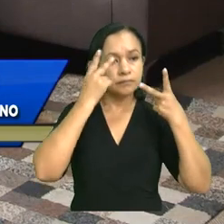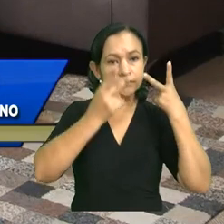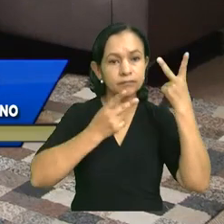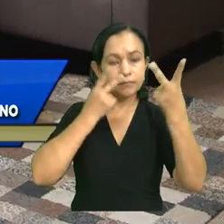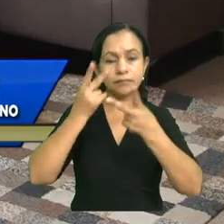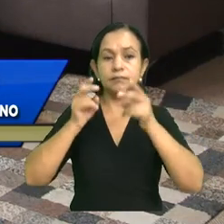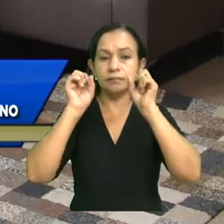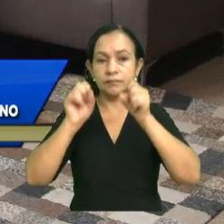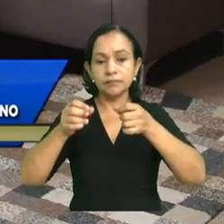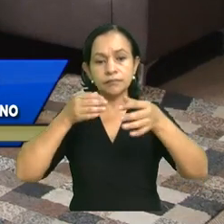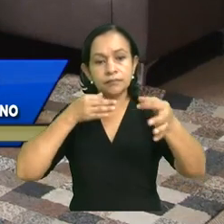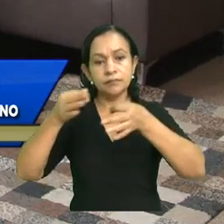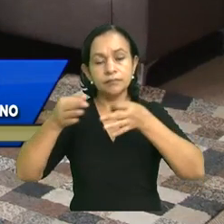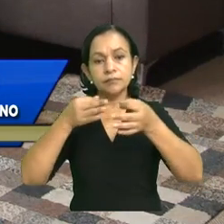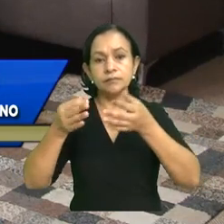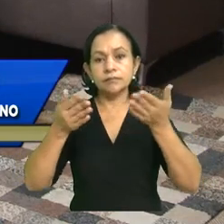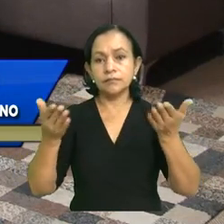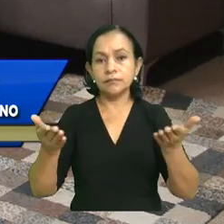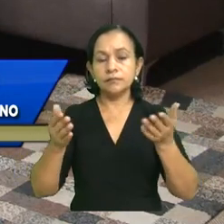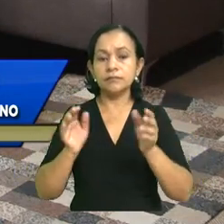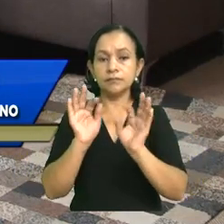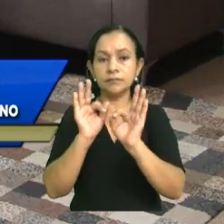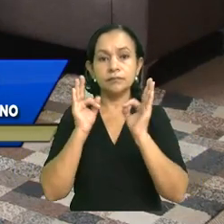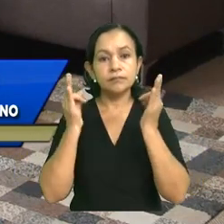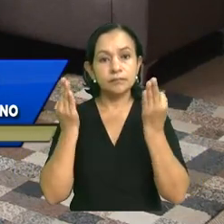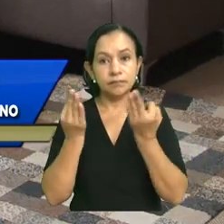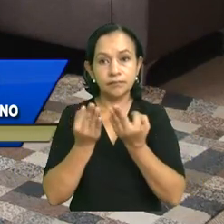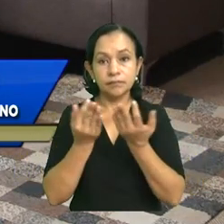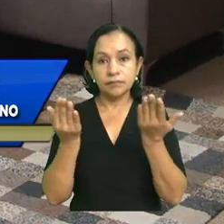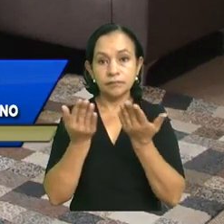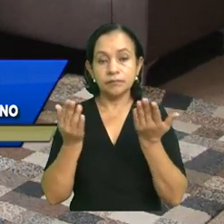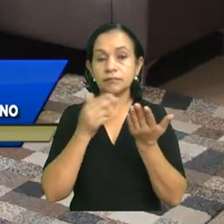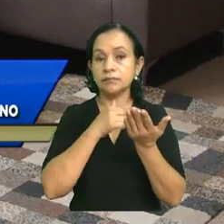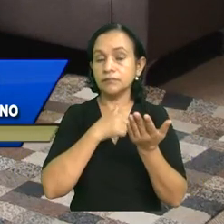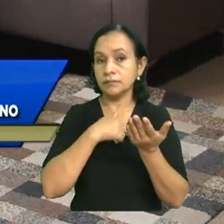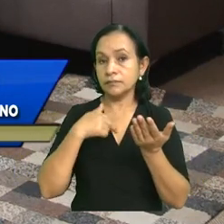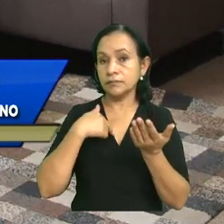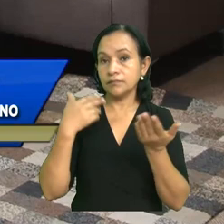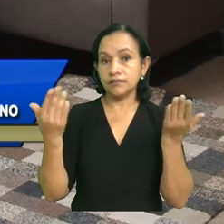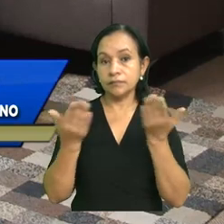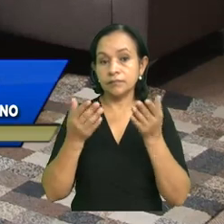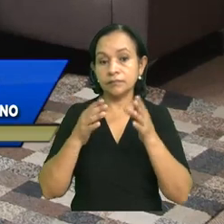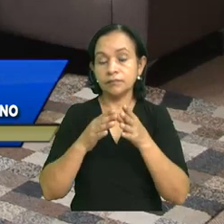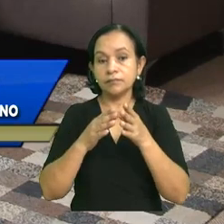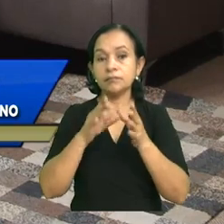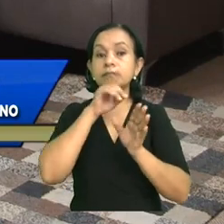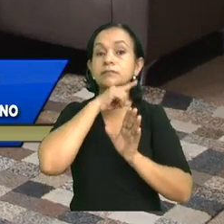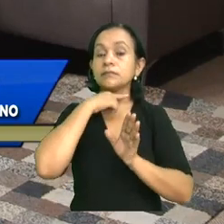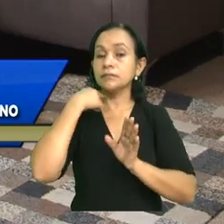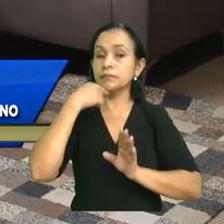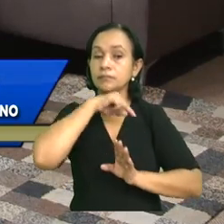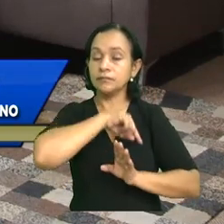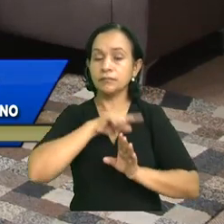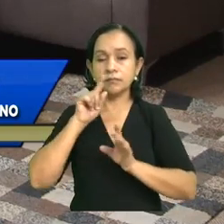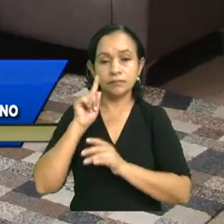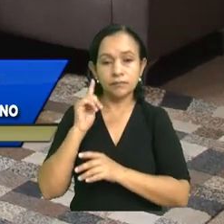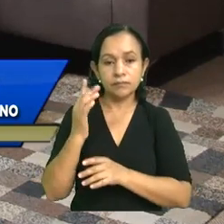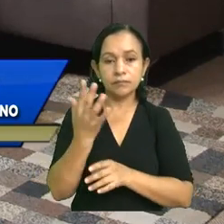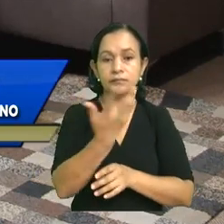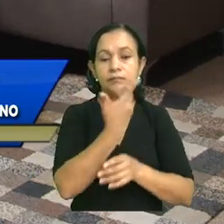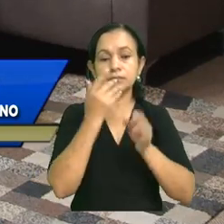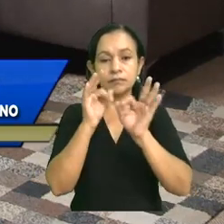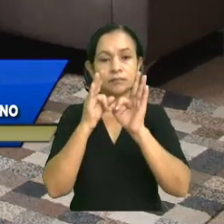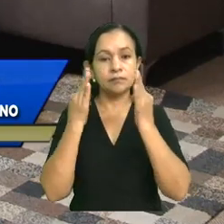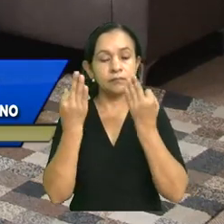que para explicar a la familia, y realmente ha habido un crecimiento de conciencia de toda la familia de que